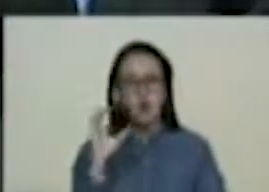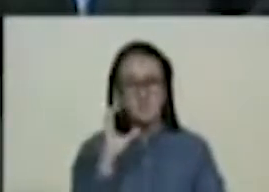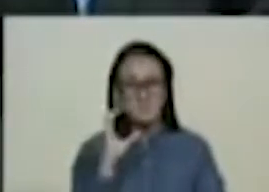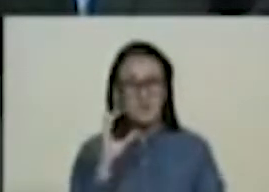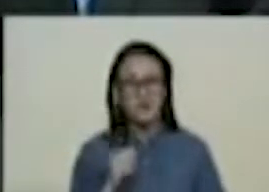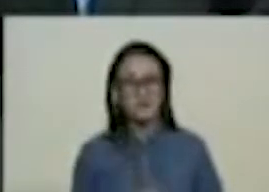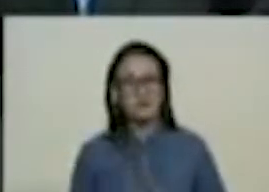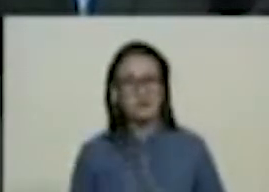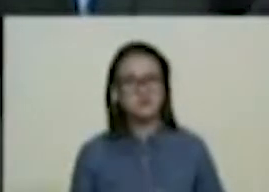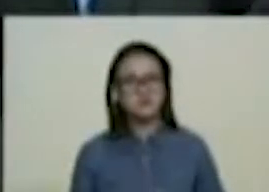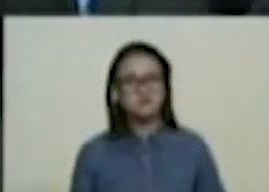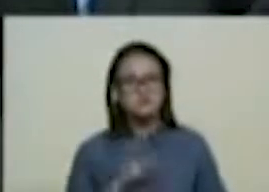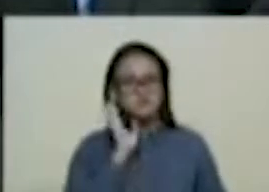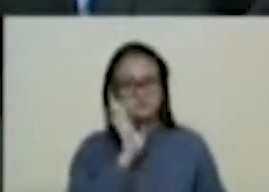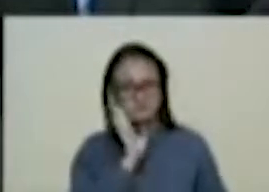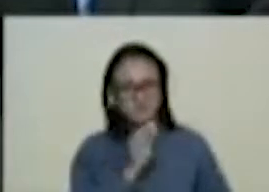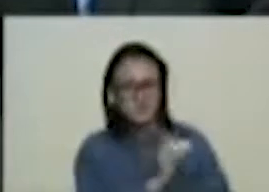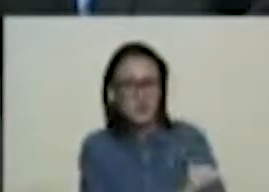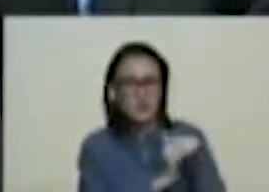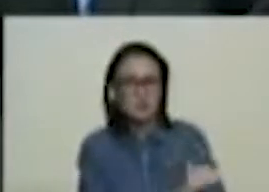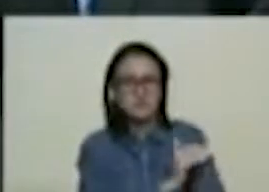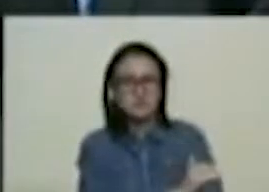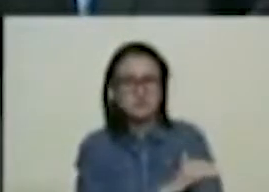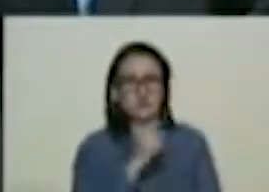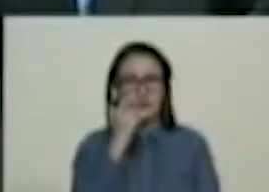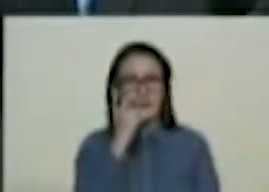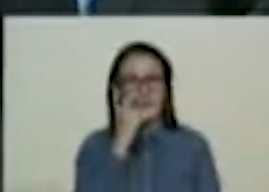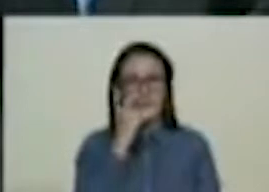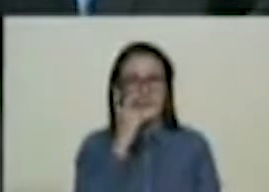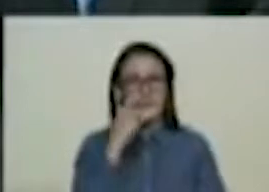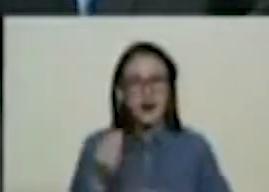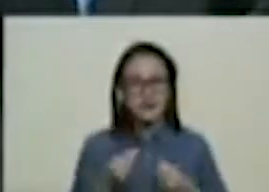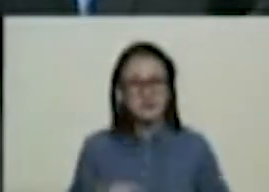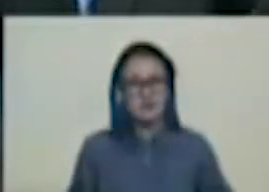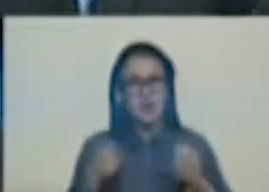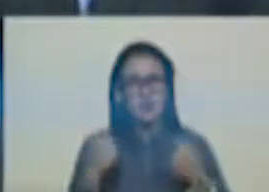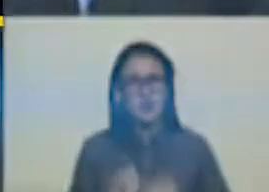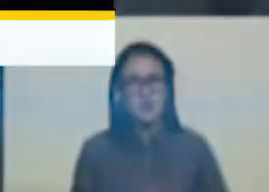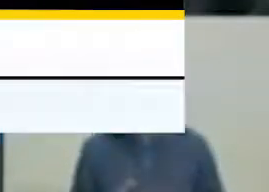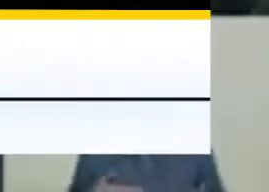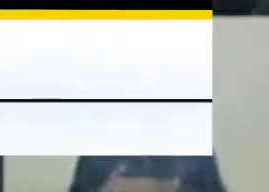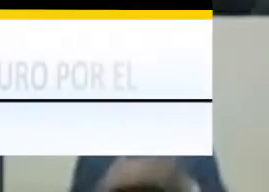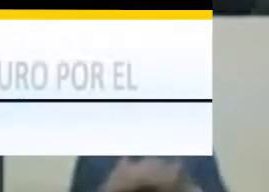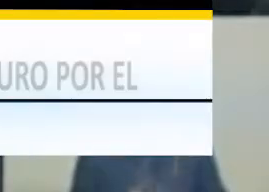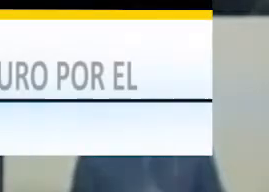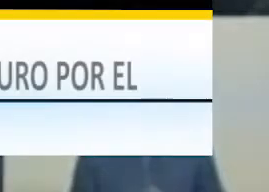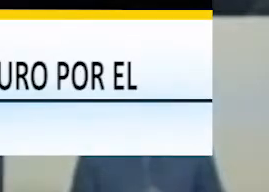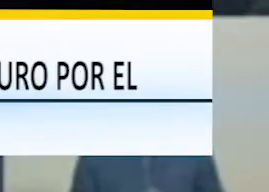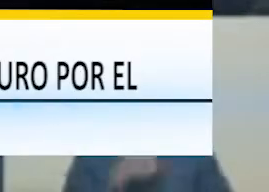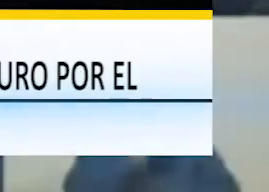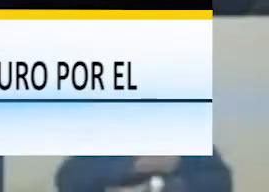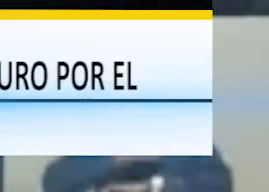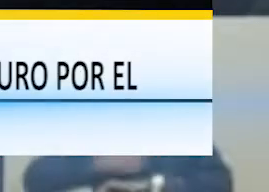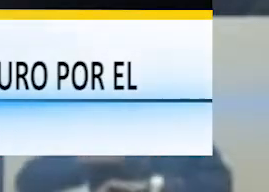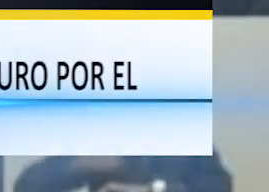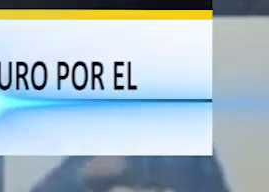la derecha criminal, a realizar tal criminal evento en contra de las más altas autoridades